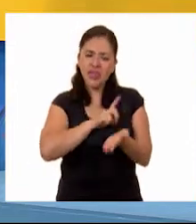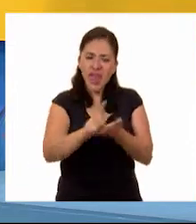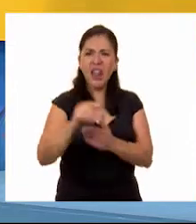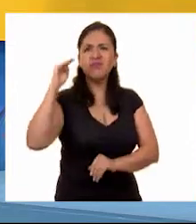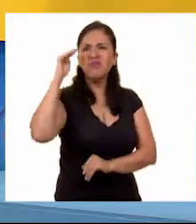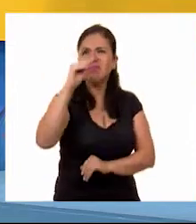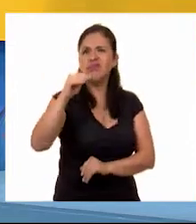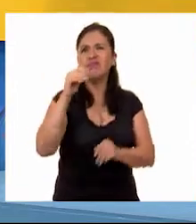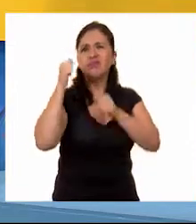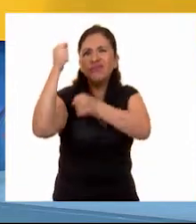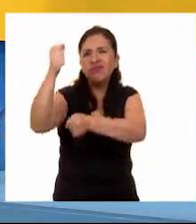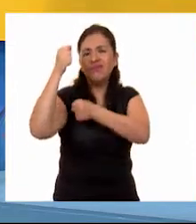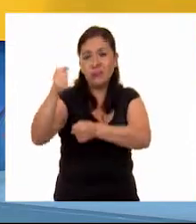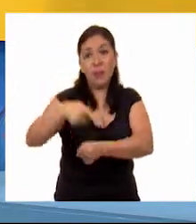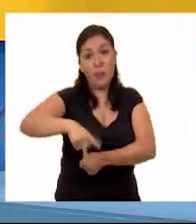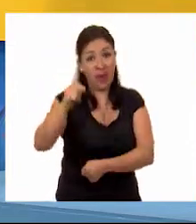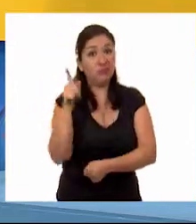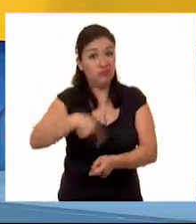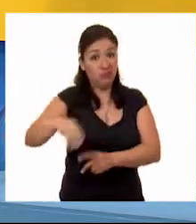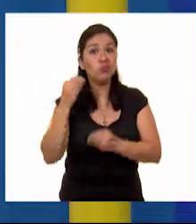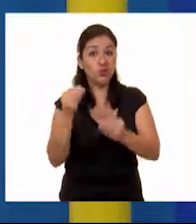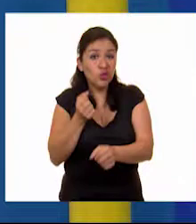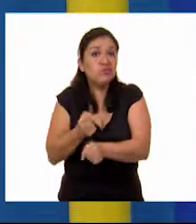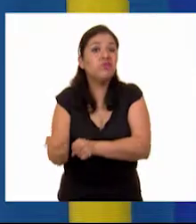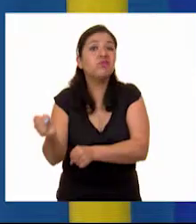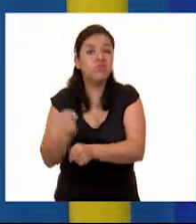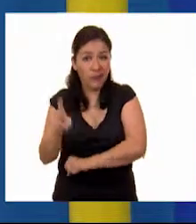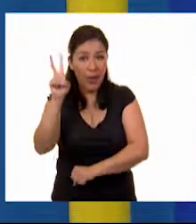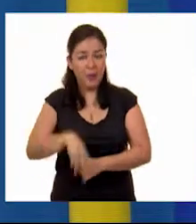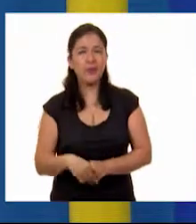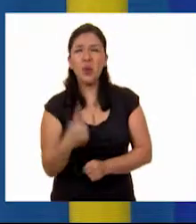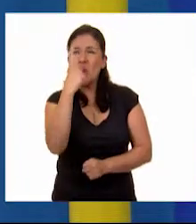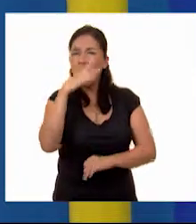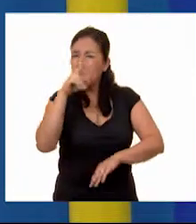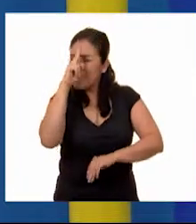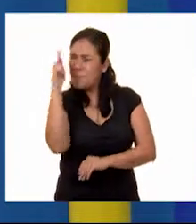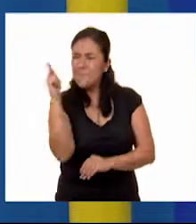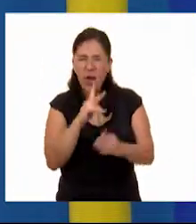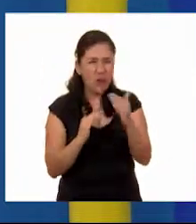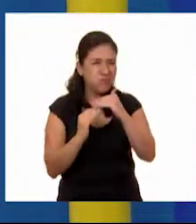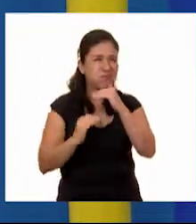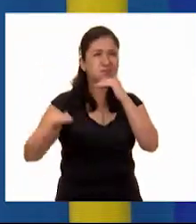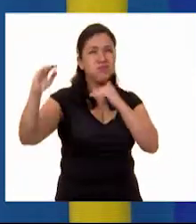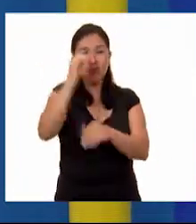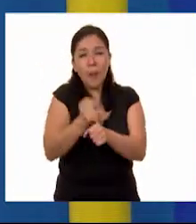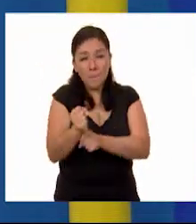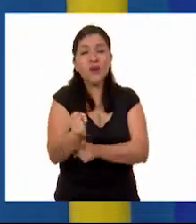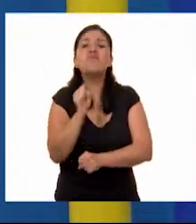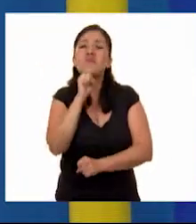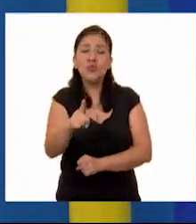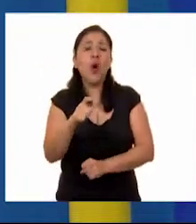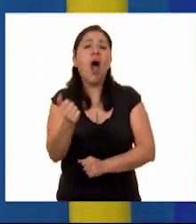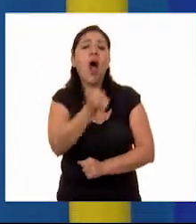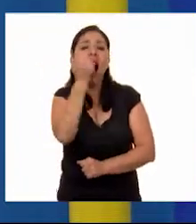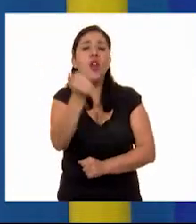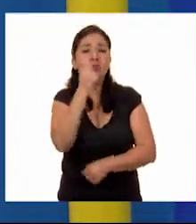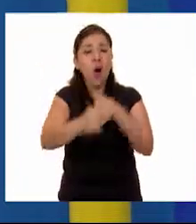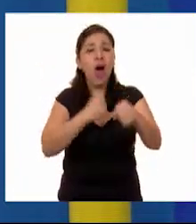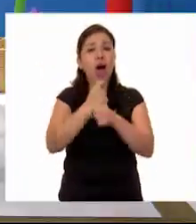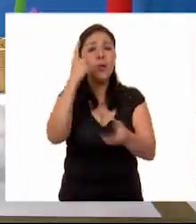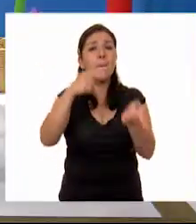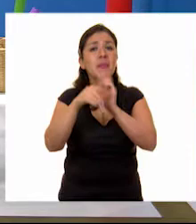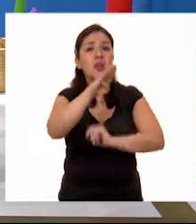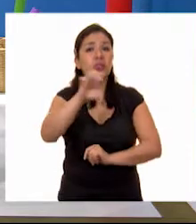en muchos casos fueron severamente reprimidos. Y el punto máximo de estas represiones lo vivieron los estudiantes en